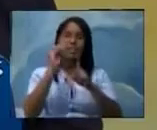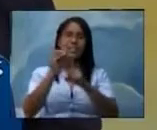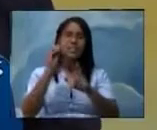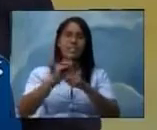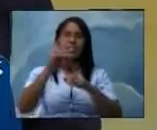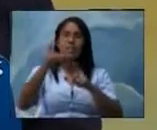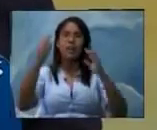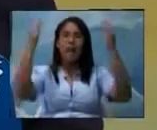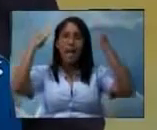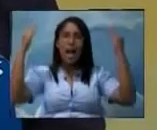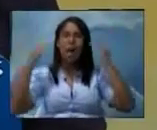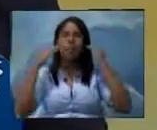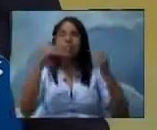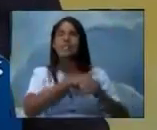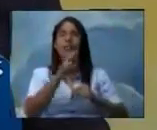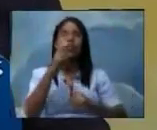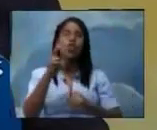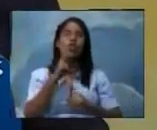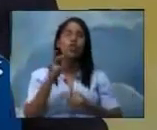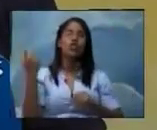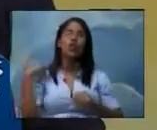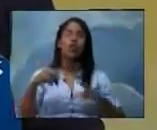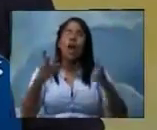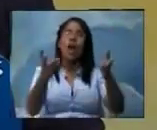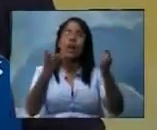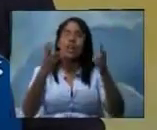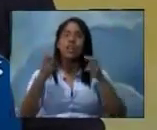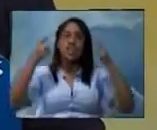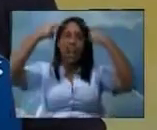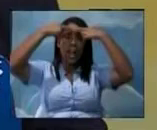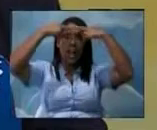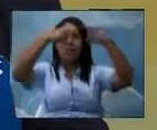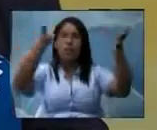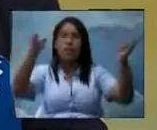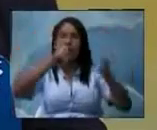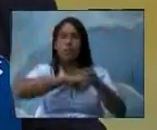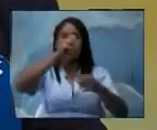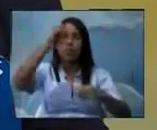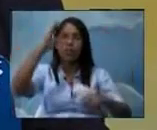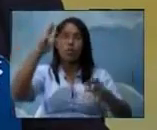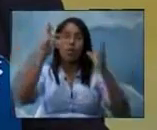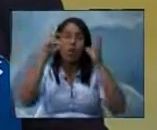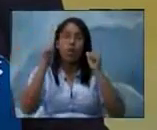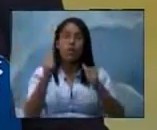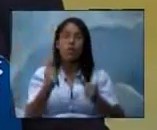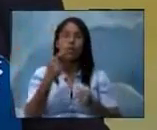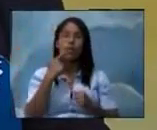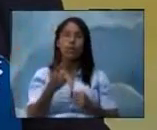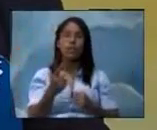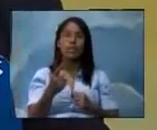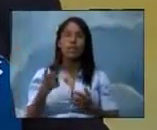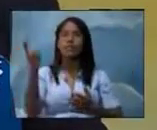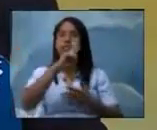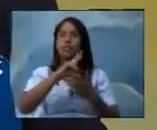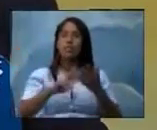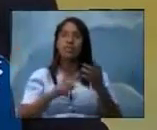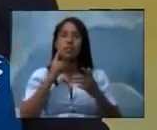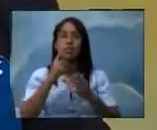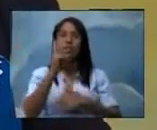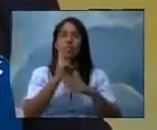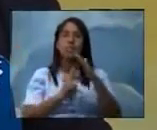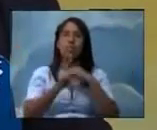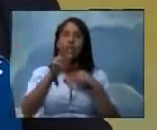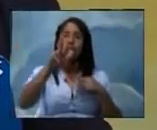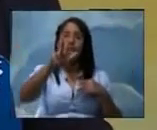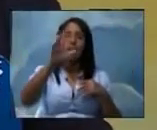llamado cabeza de oro tuvo que recibir la revelación de Dios. Pero oiga bien lo que nos dice, leamos lo que nos dice